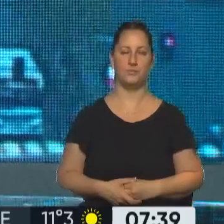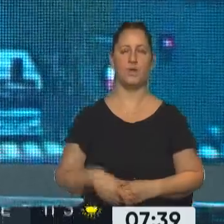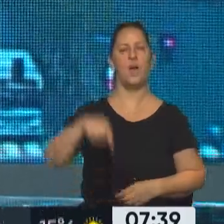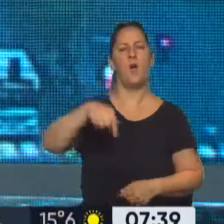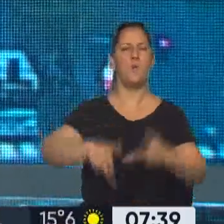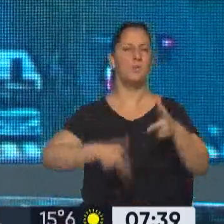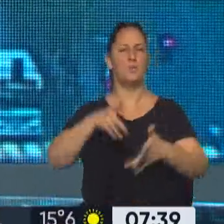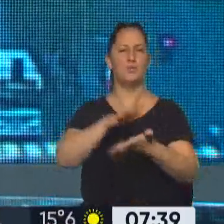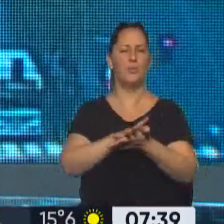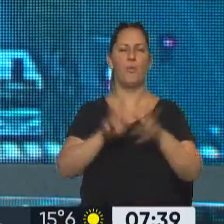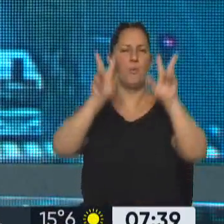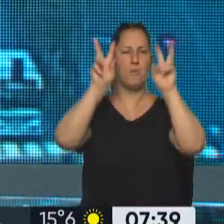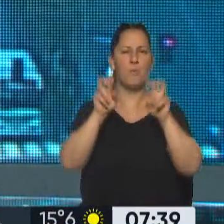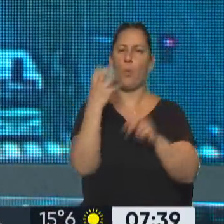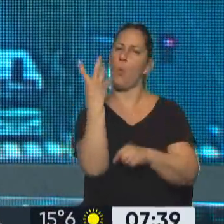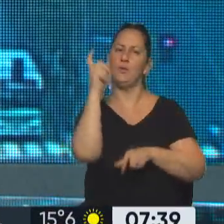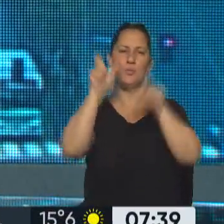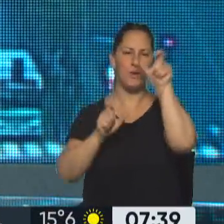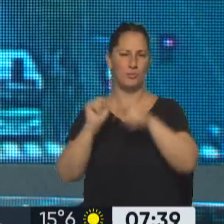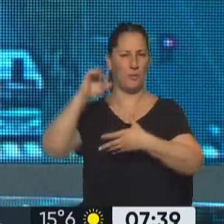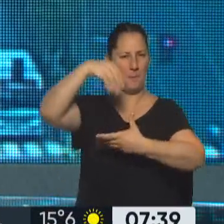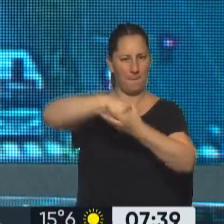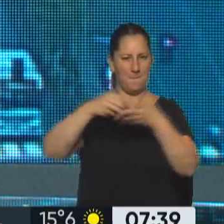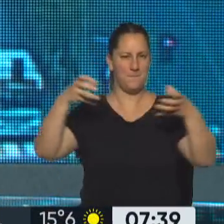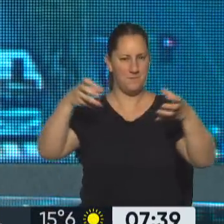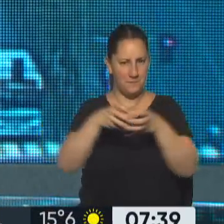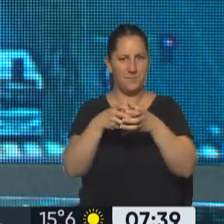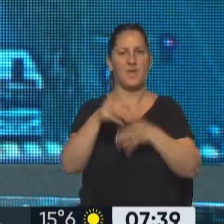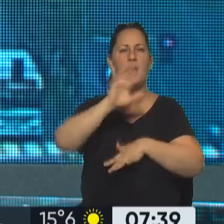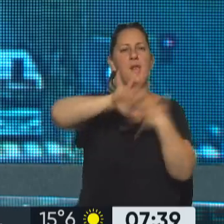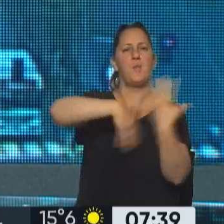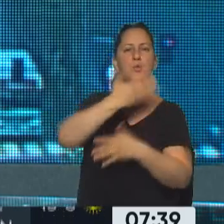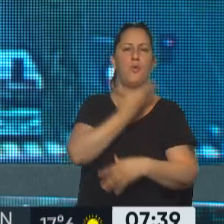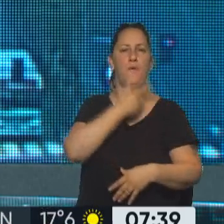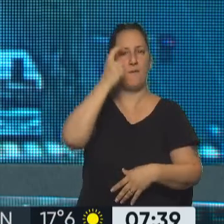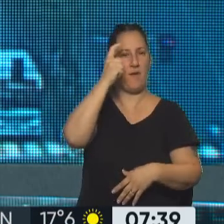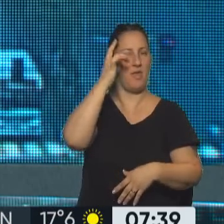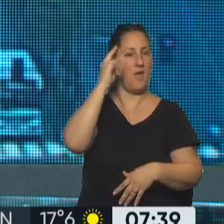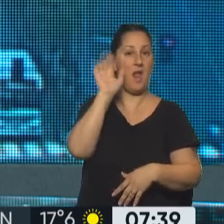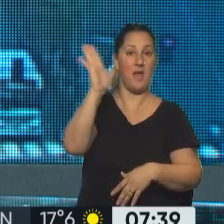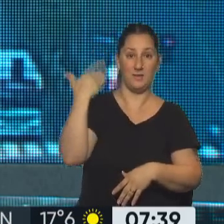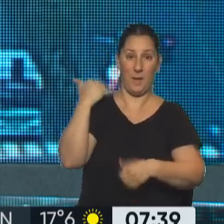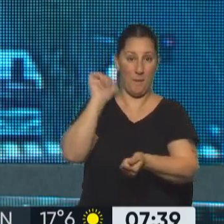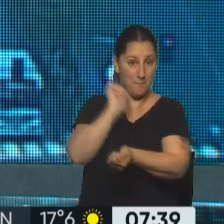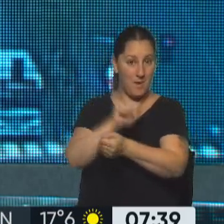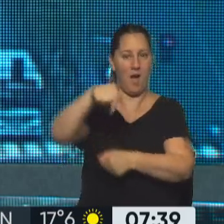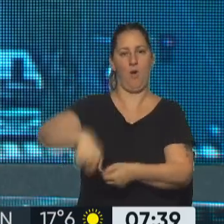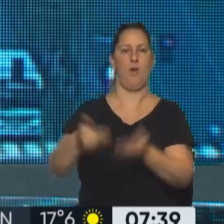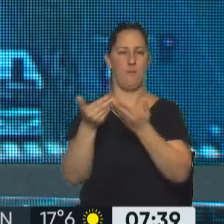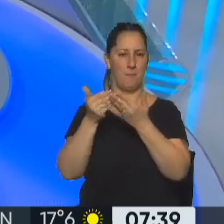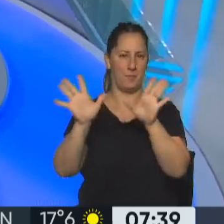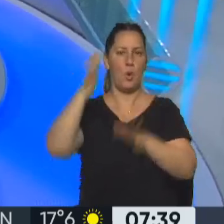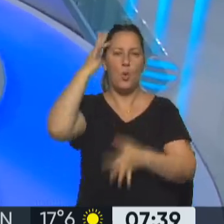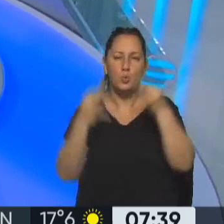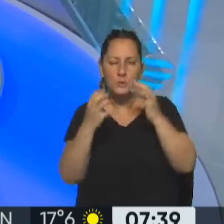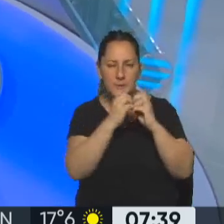Ocuparnos ahora de la liberación de los 4 integrantes de la Revolución Federal que se encontraban detenidos y que, bueno, finalmente la